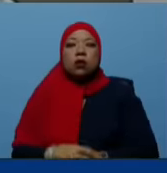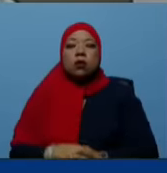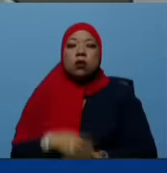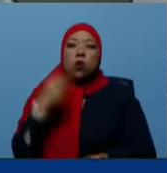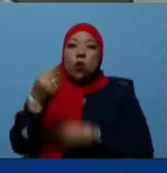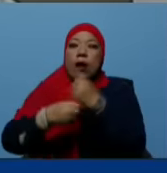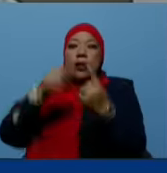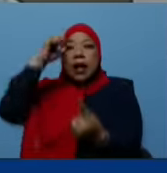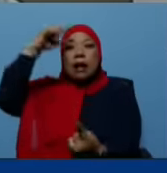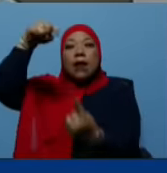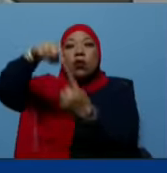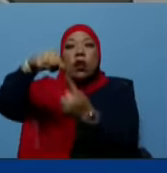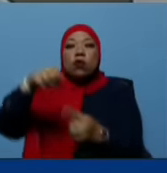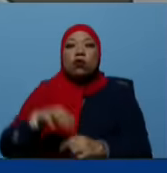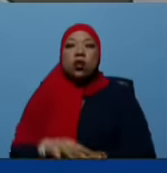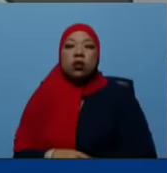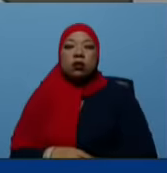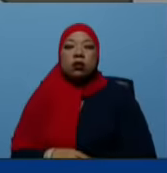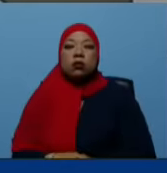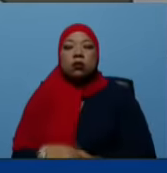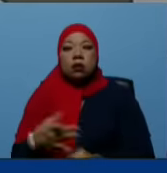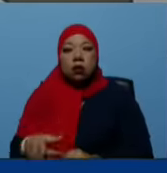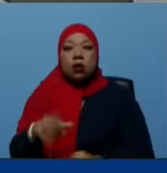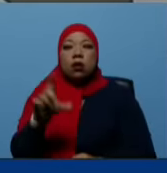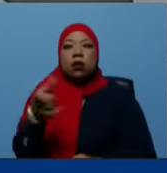un objetivo: liquidar Guri.